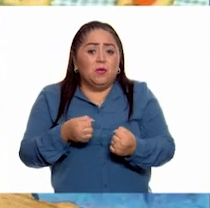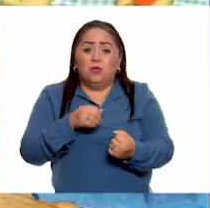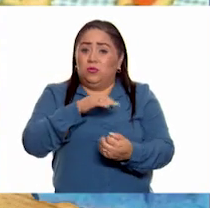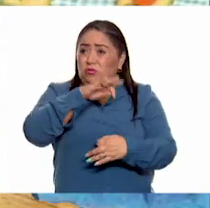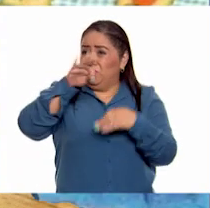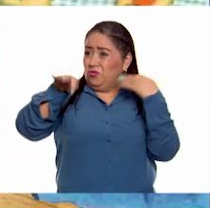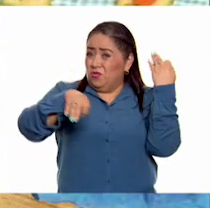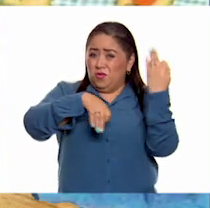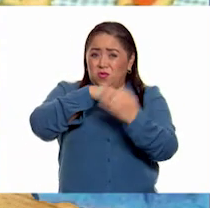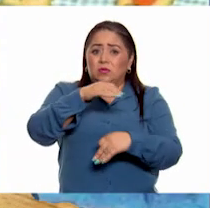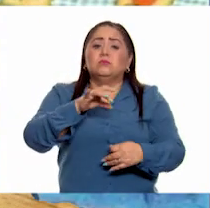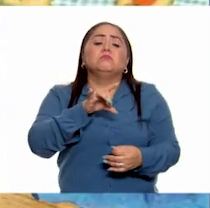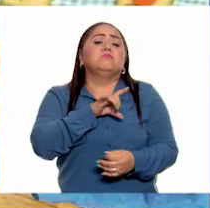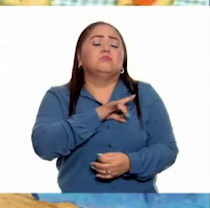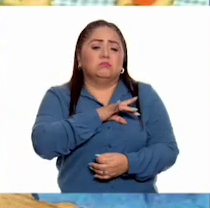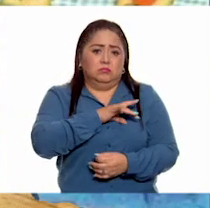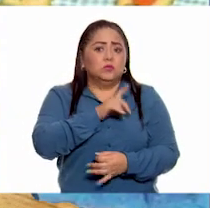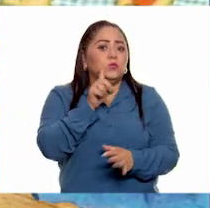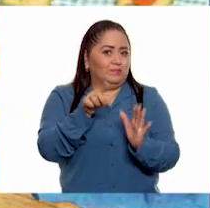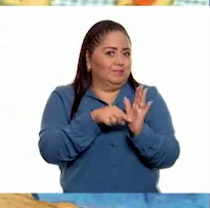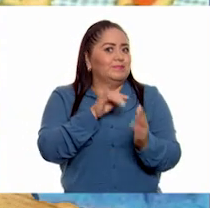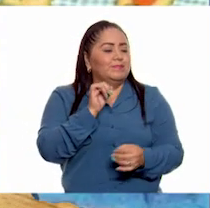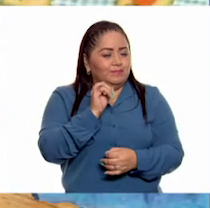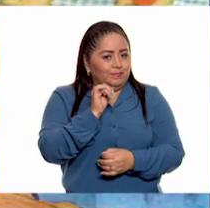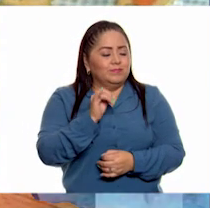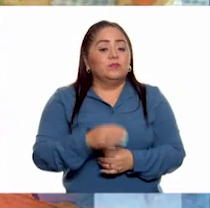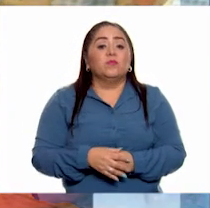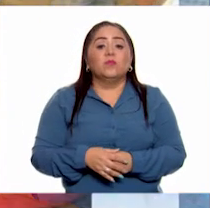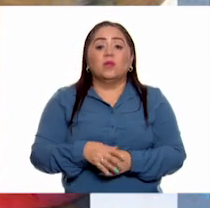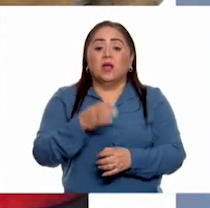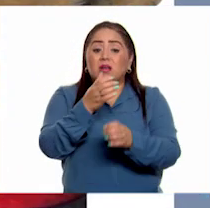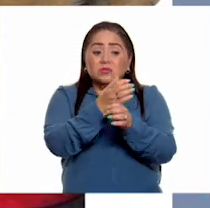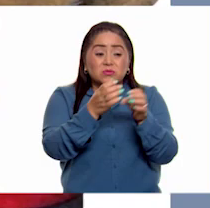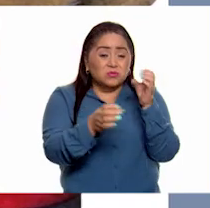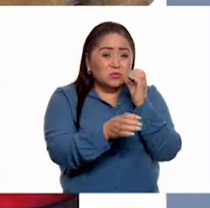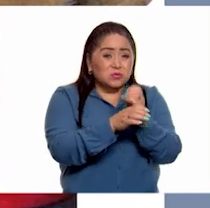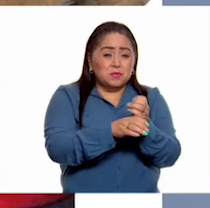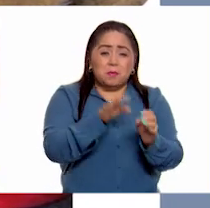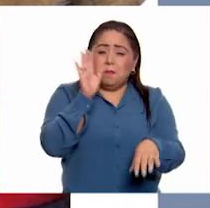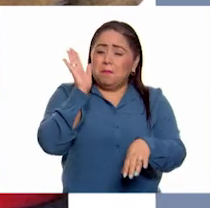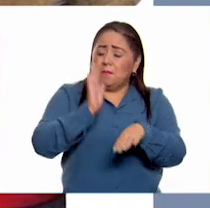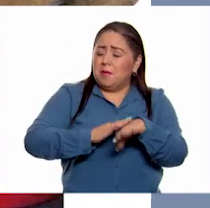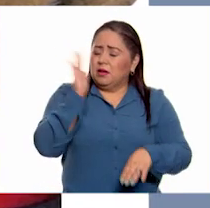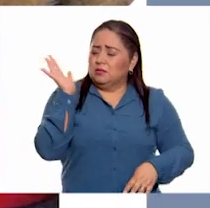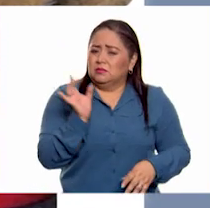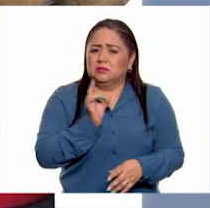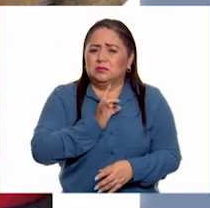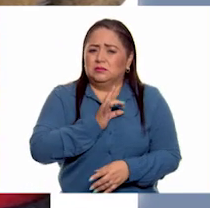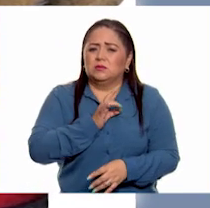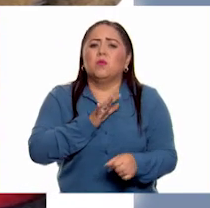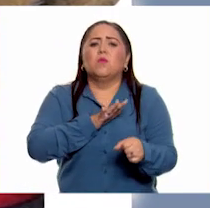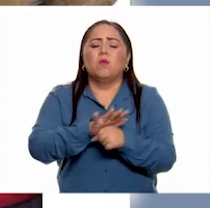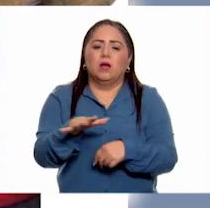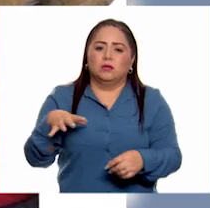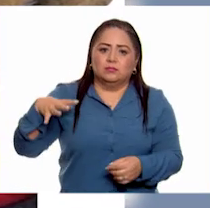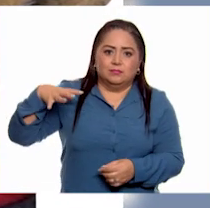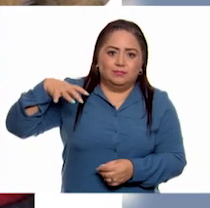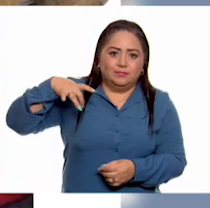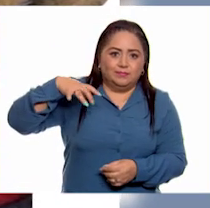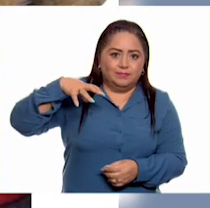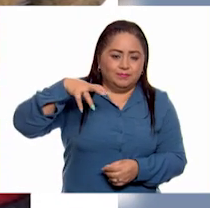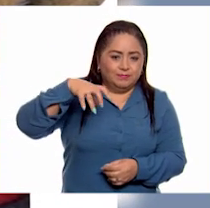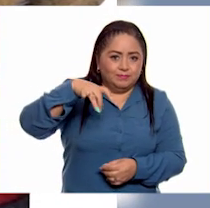Todo el mundo tiene miedo alguna vez. Las cosas que más miedo me dan son las